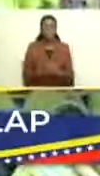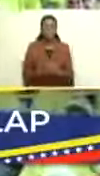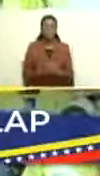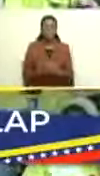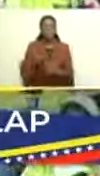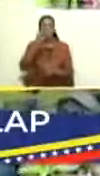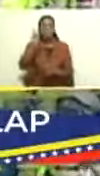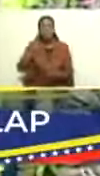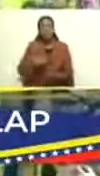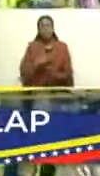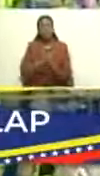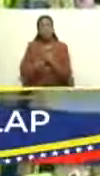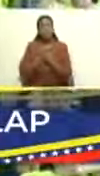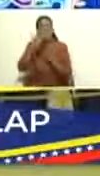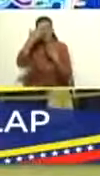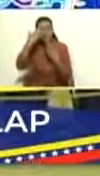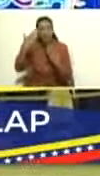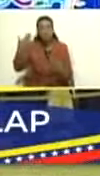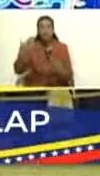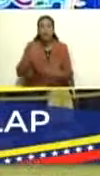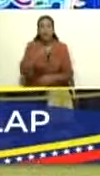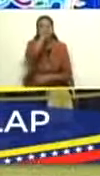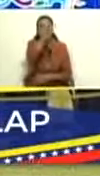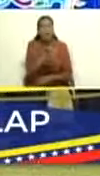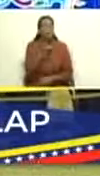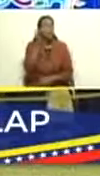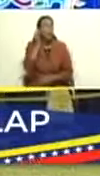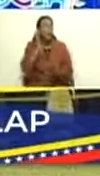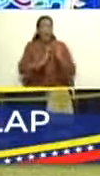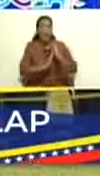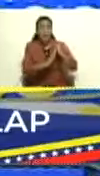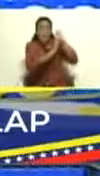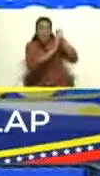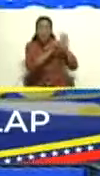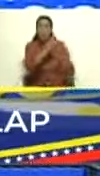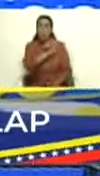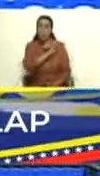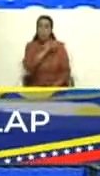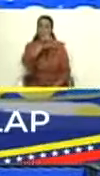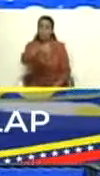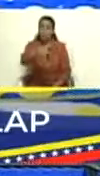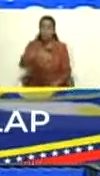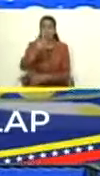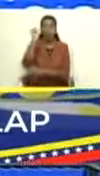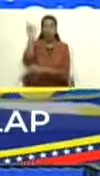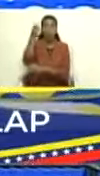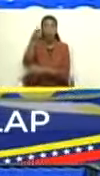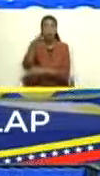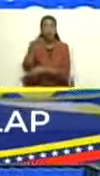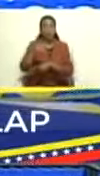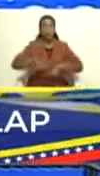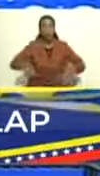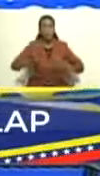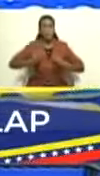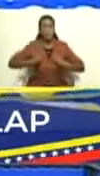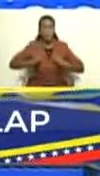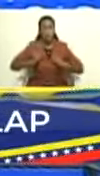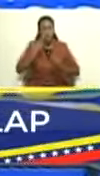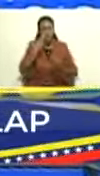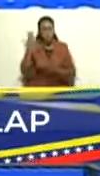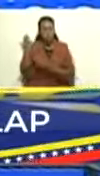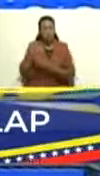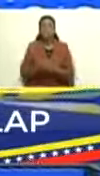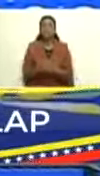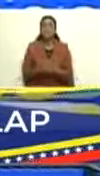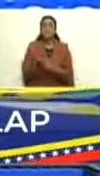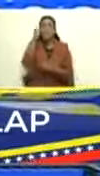quiero saludar a una lideresa de ustedes, del territorio,